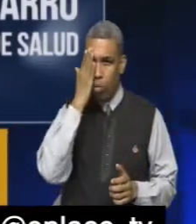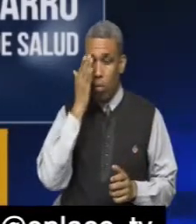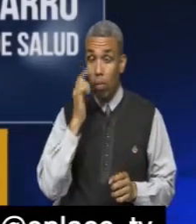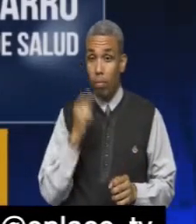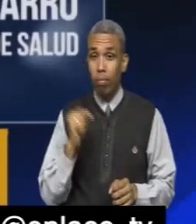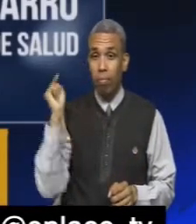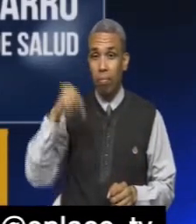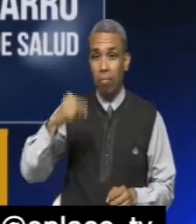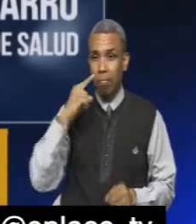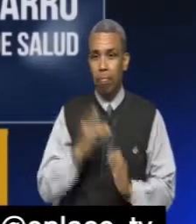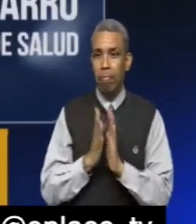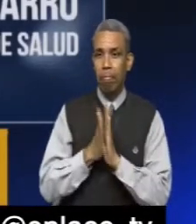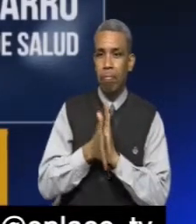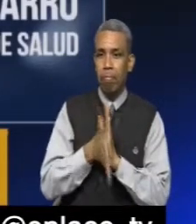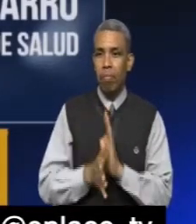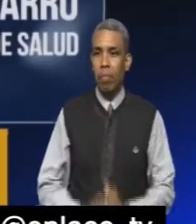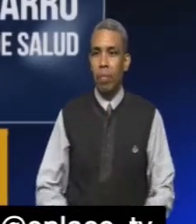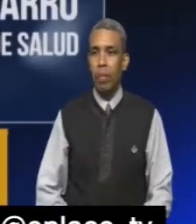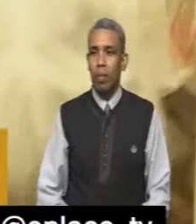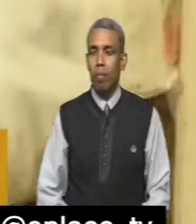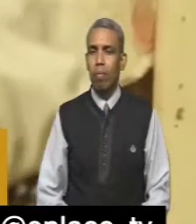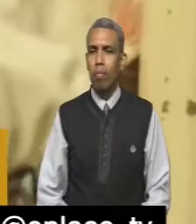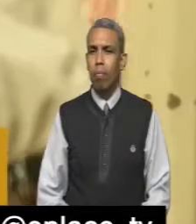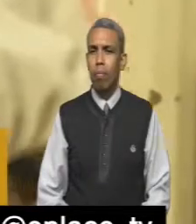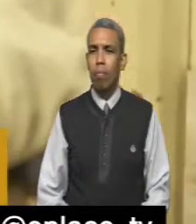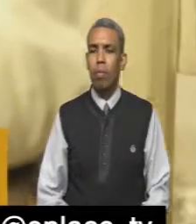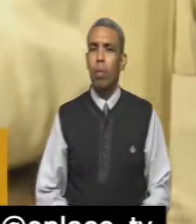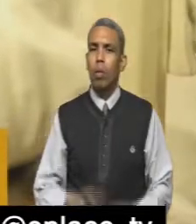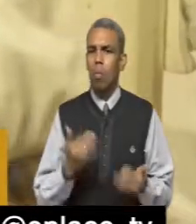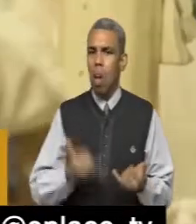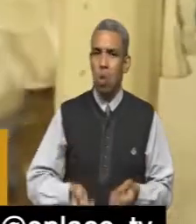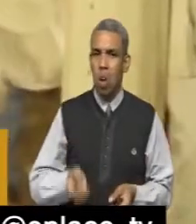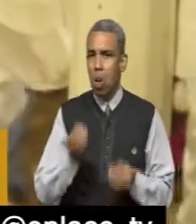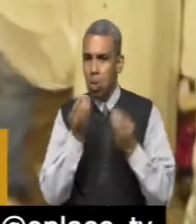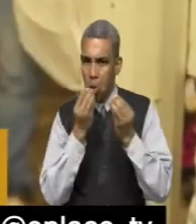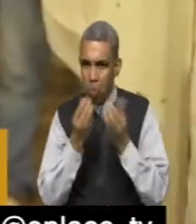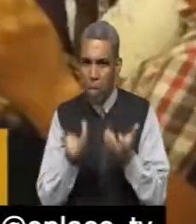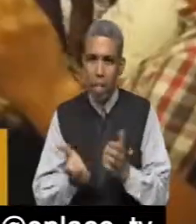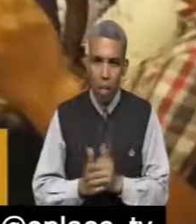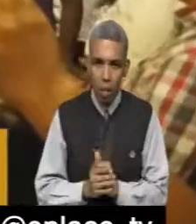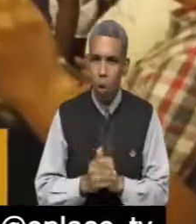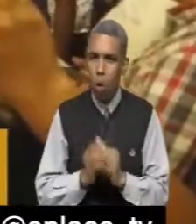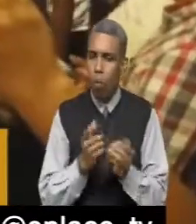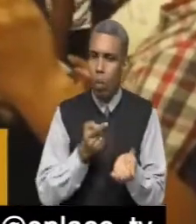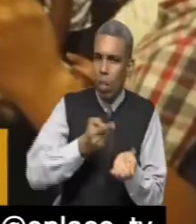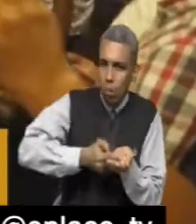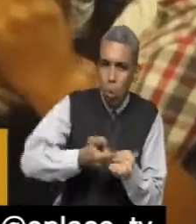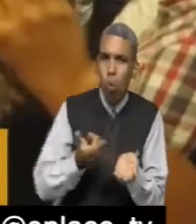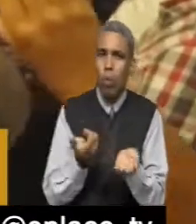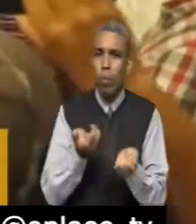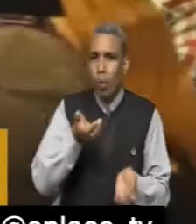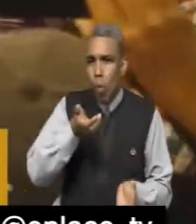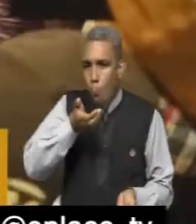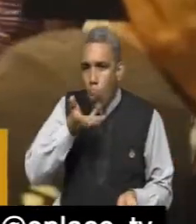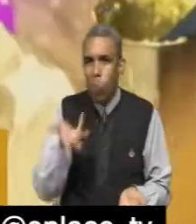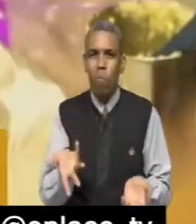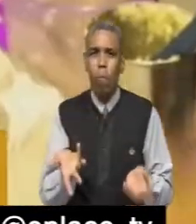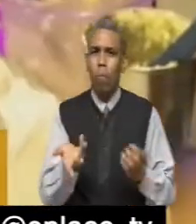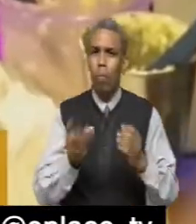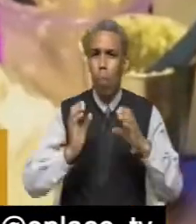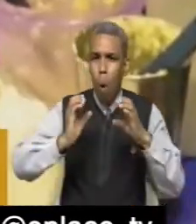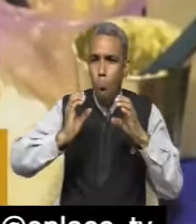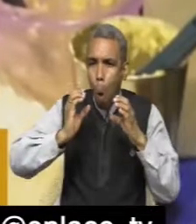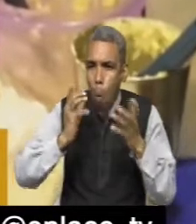actividad comercial. Estamos tratando de hacerle seguimiento para ver qué está sucediendo con ellos y además de eso, pues,